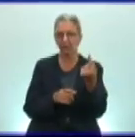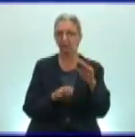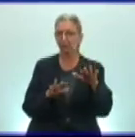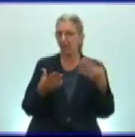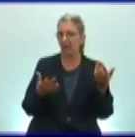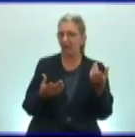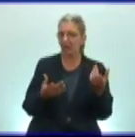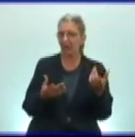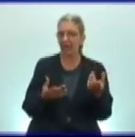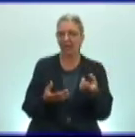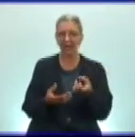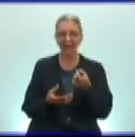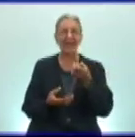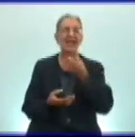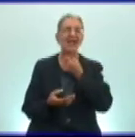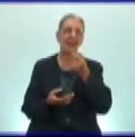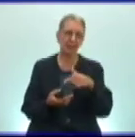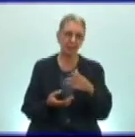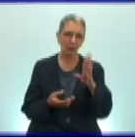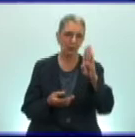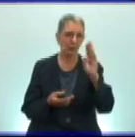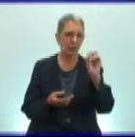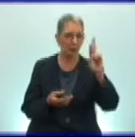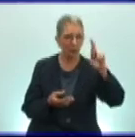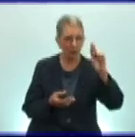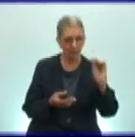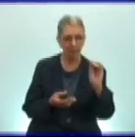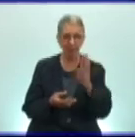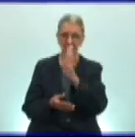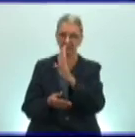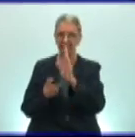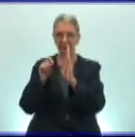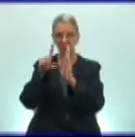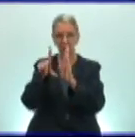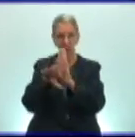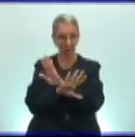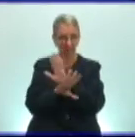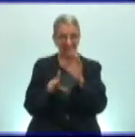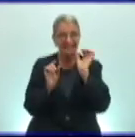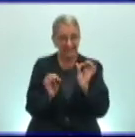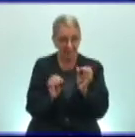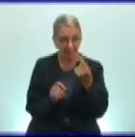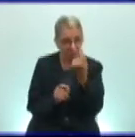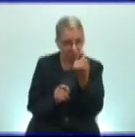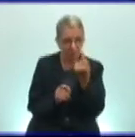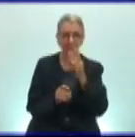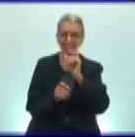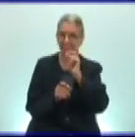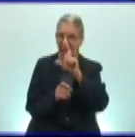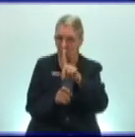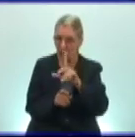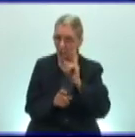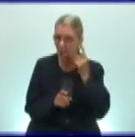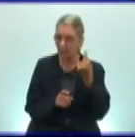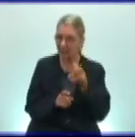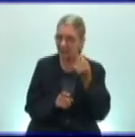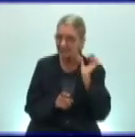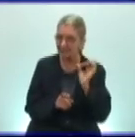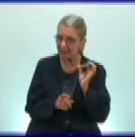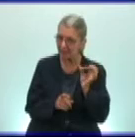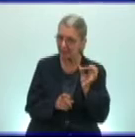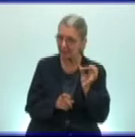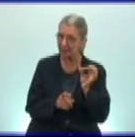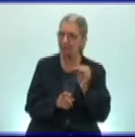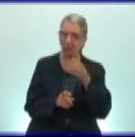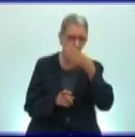encontrar al boro, y fíjense que este elemento químico, boro, la B es